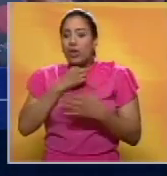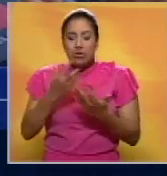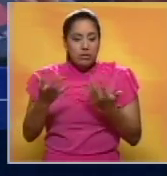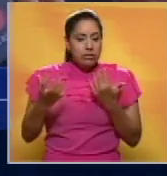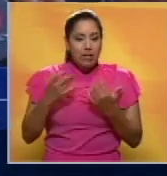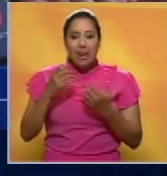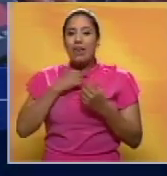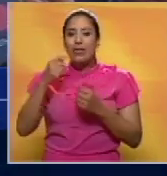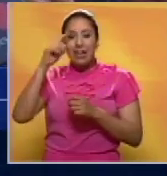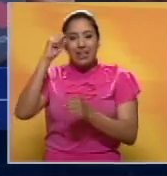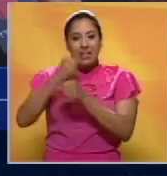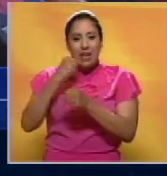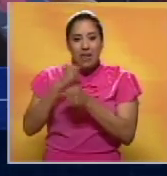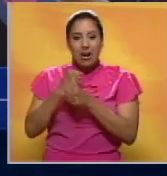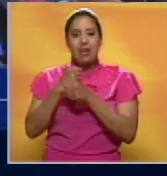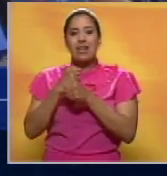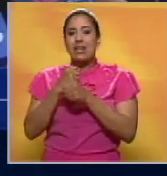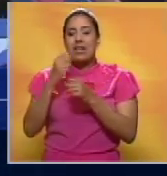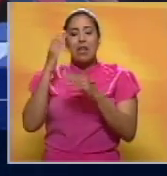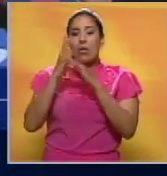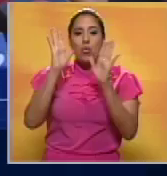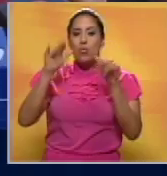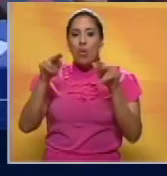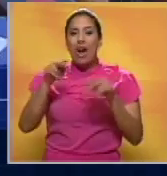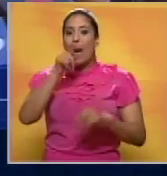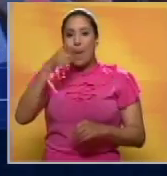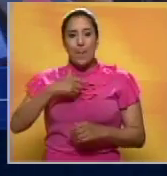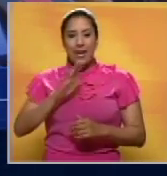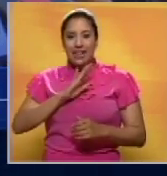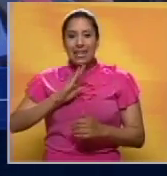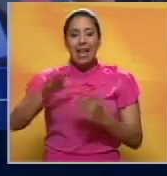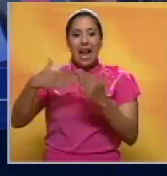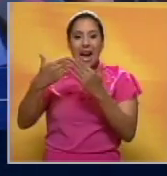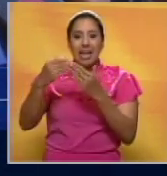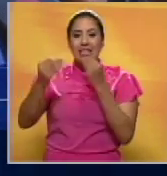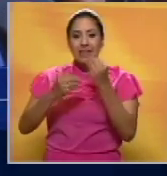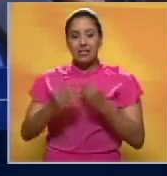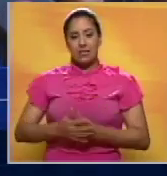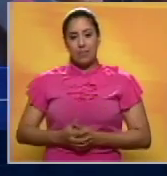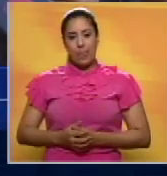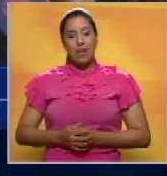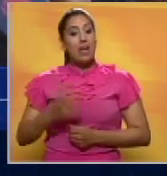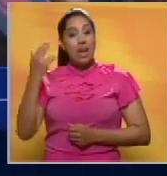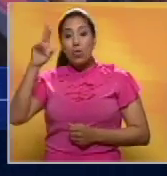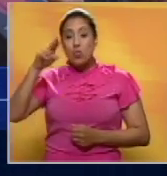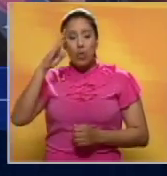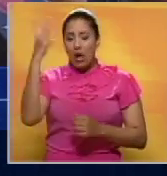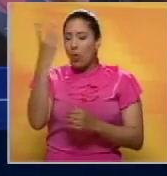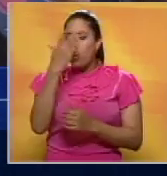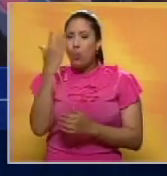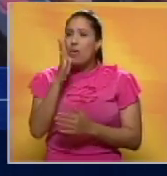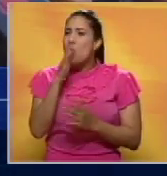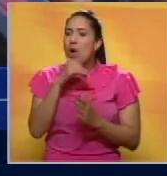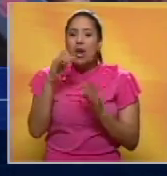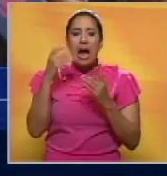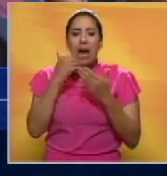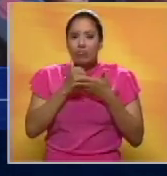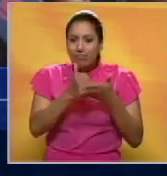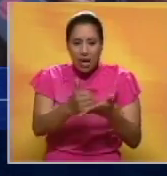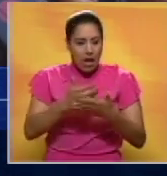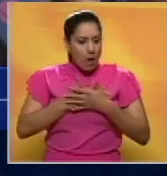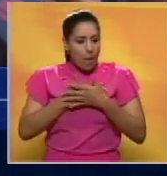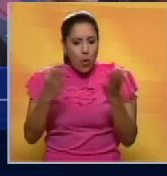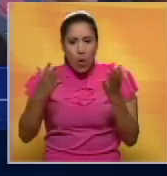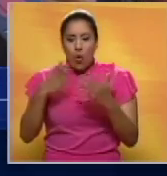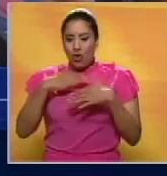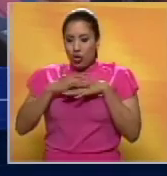vocación, o era una vocación sin límites, una vocación que lo llevó a lo que sucedió. Él nunca dudaba en ayudar a